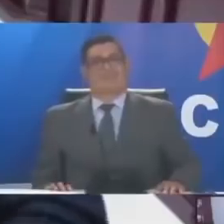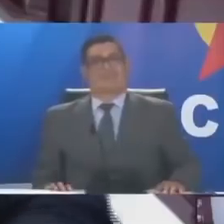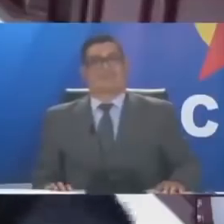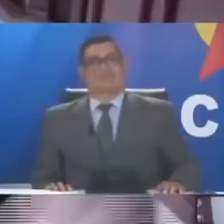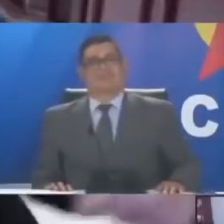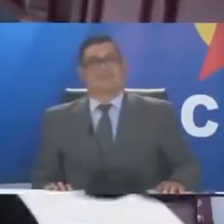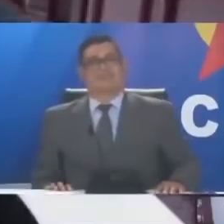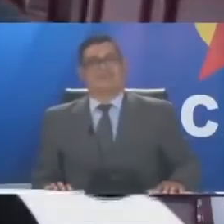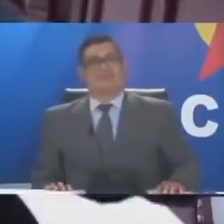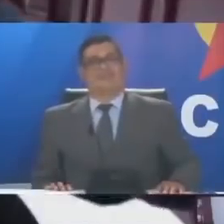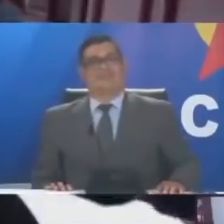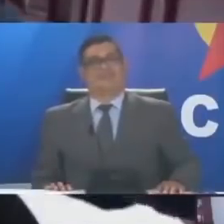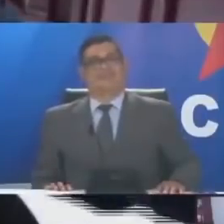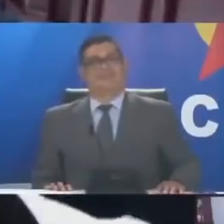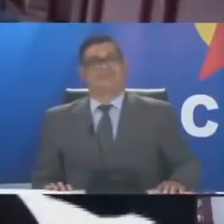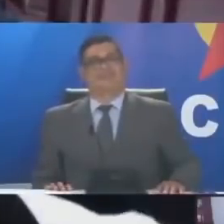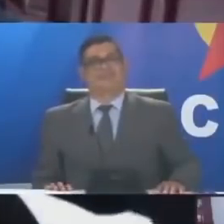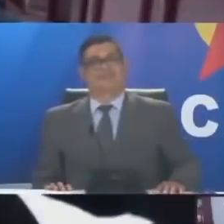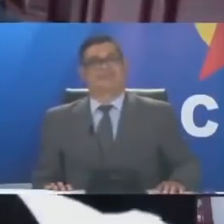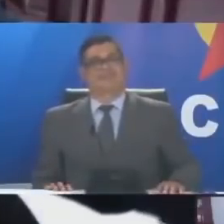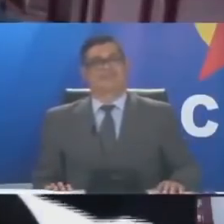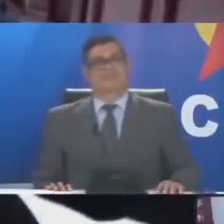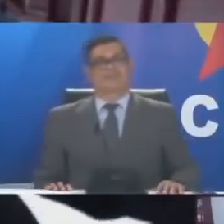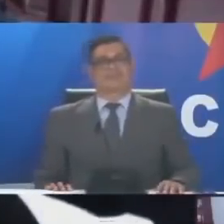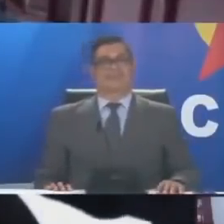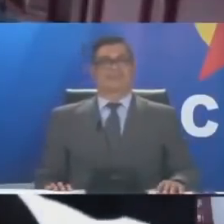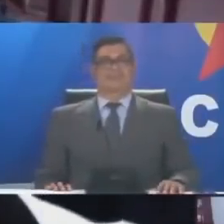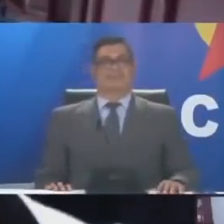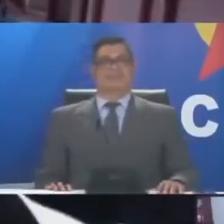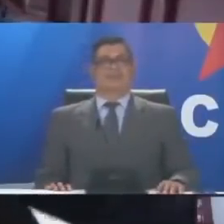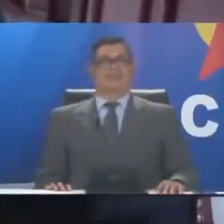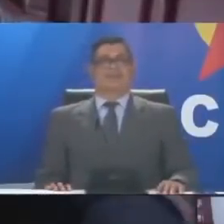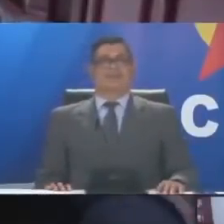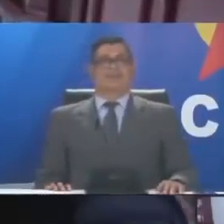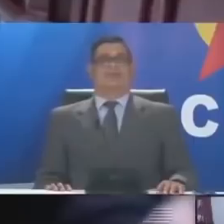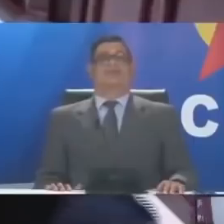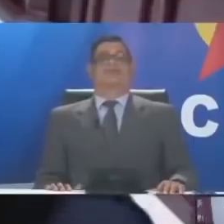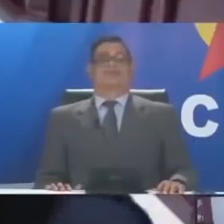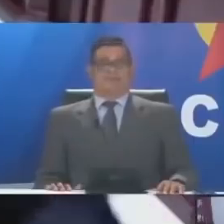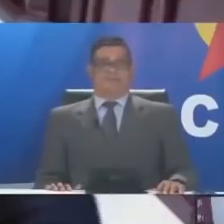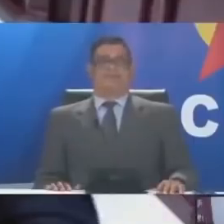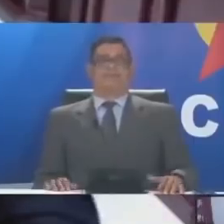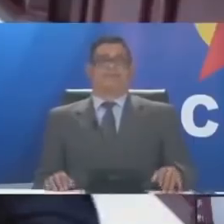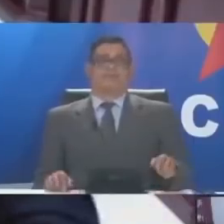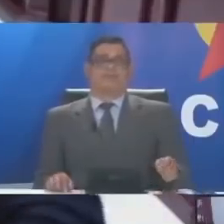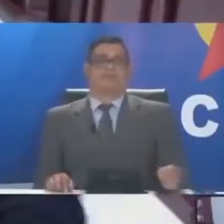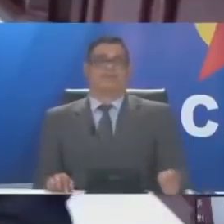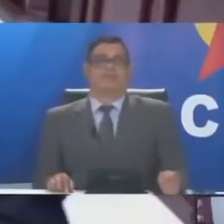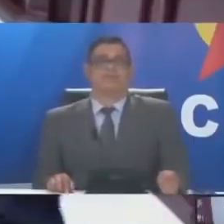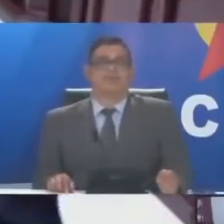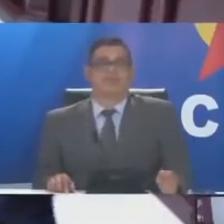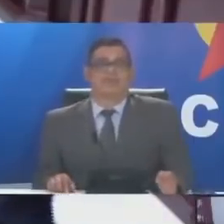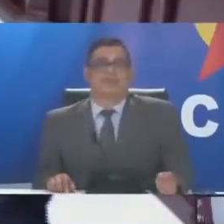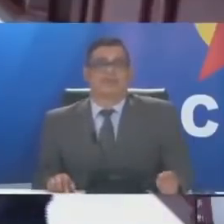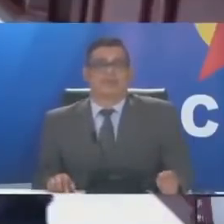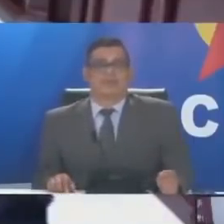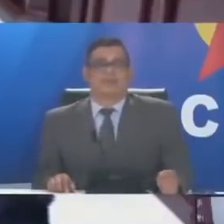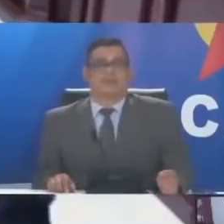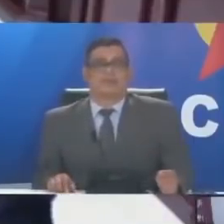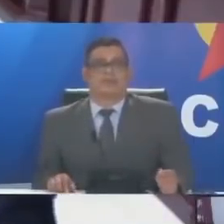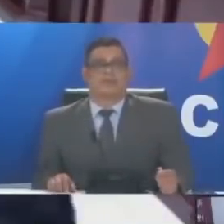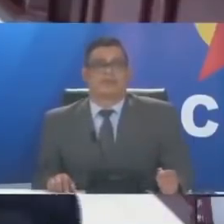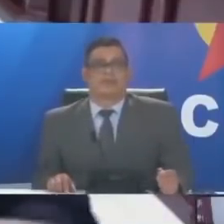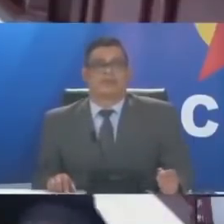dice solamente la asamblea puede darle permiso para cerrar para poner para quitar pero la asamblea no se lo quiere dar